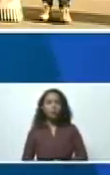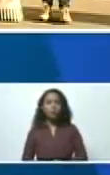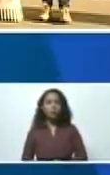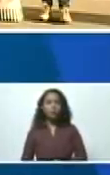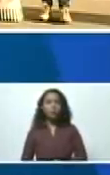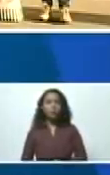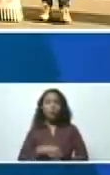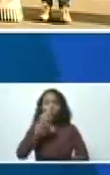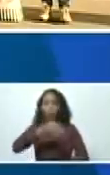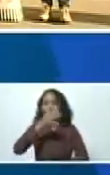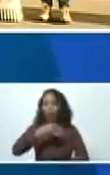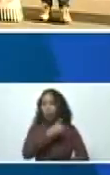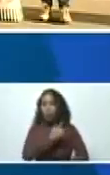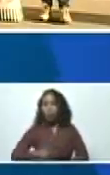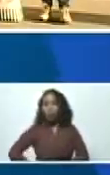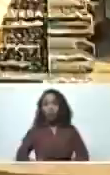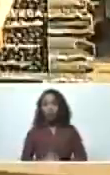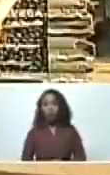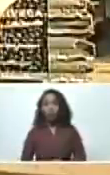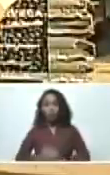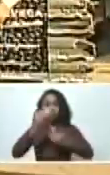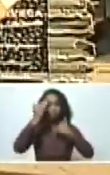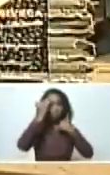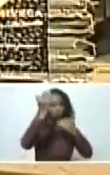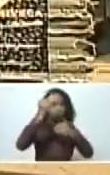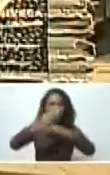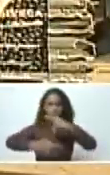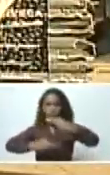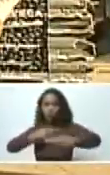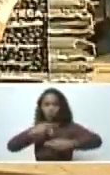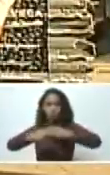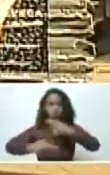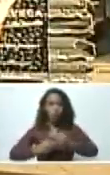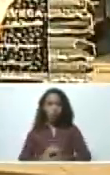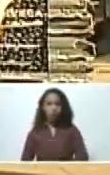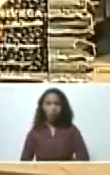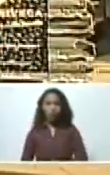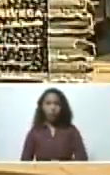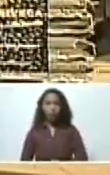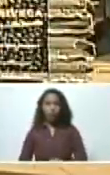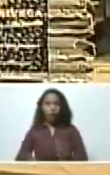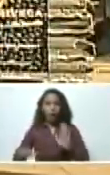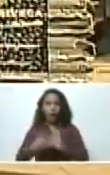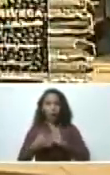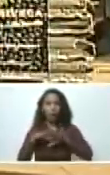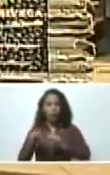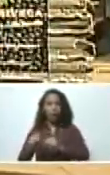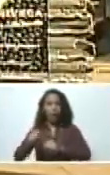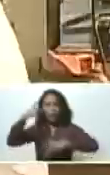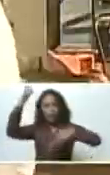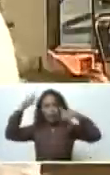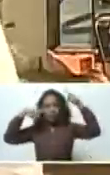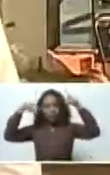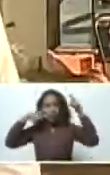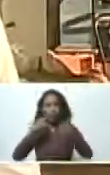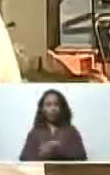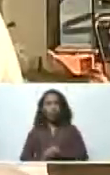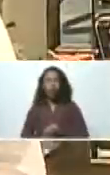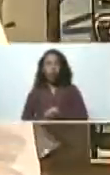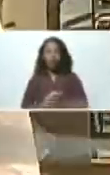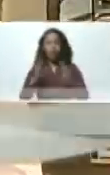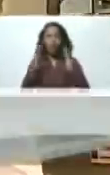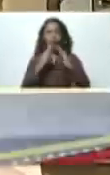Buenas tardes, presidente. Un saludo revolucionario, antiimperialista, chavista, desde la cuna de